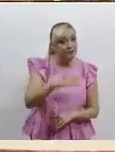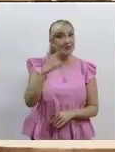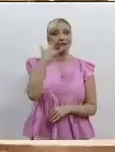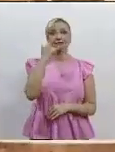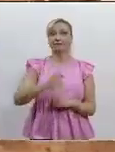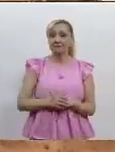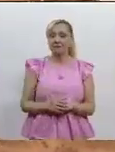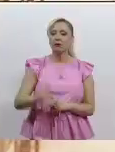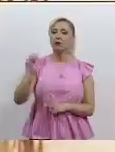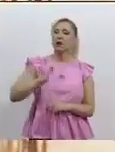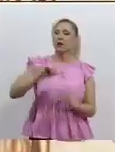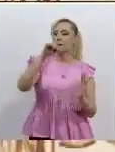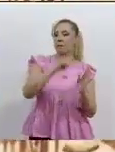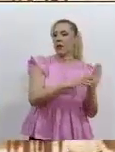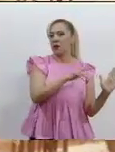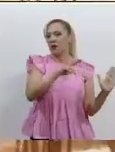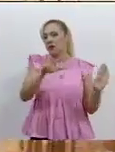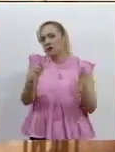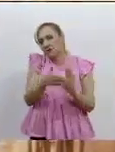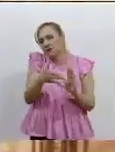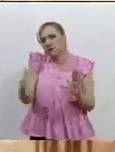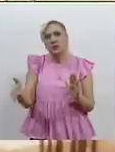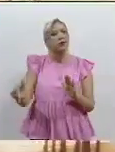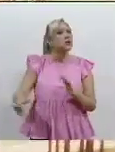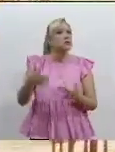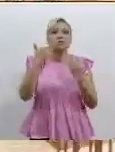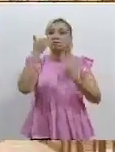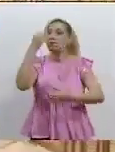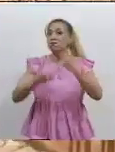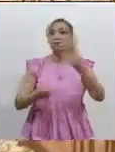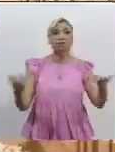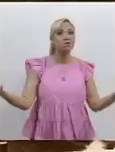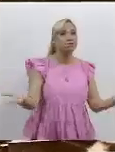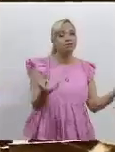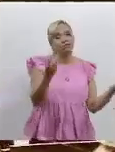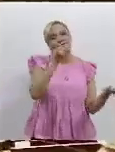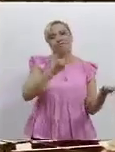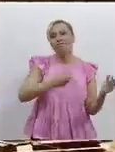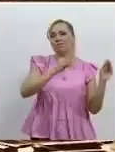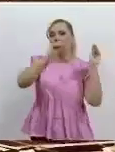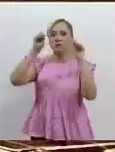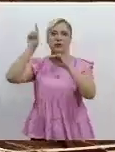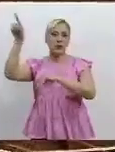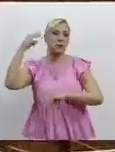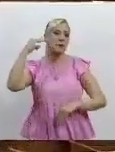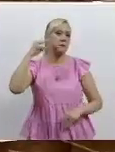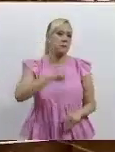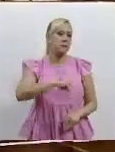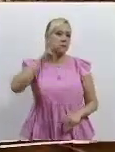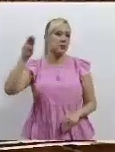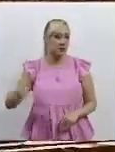el siglo XIX, el Tribunal Constitucional no tenía sede fija, por lo que usó como recintos para sesionar la